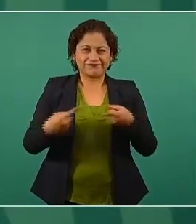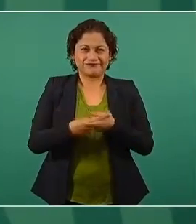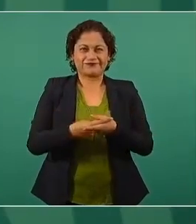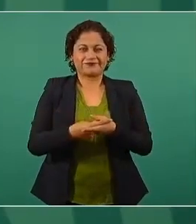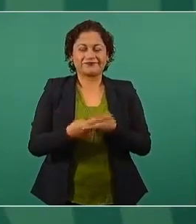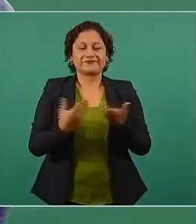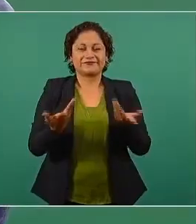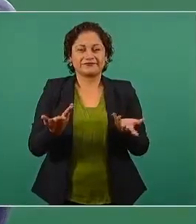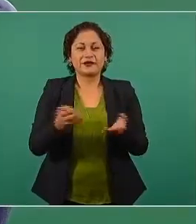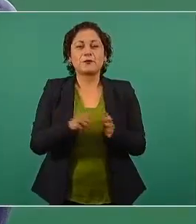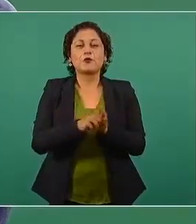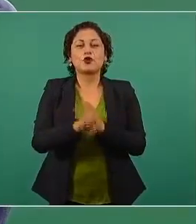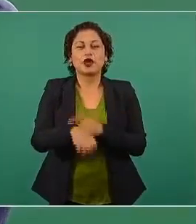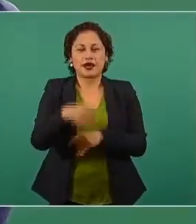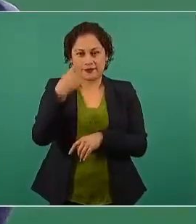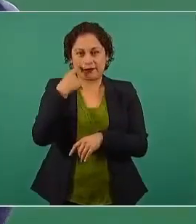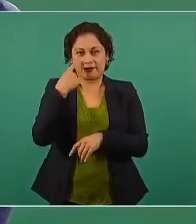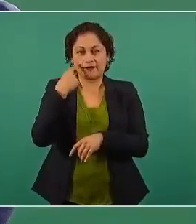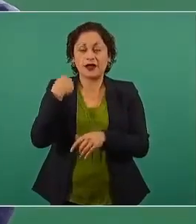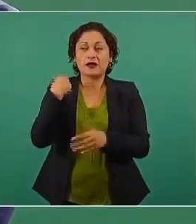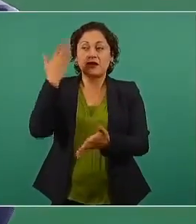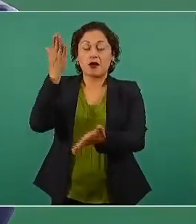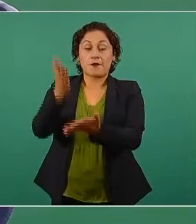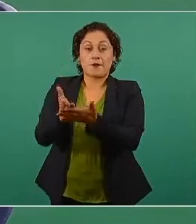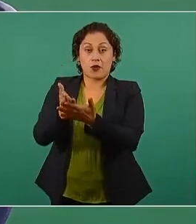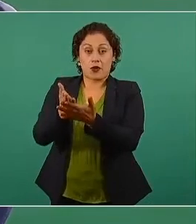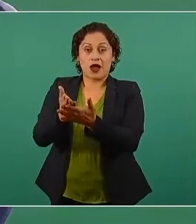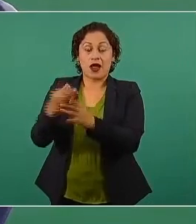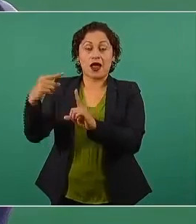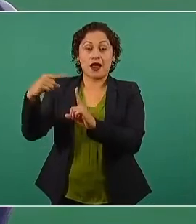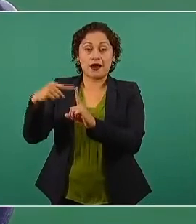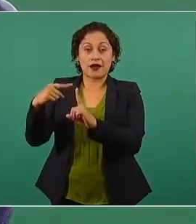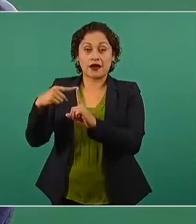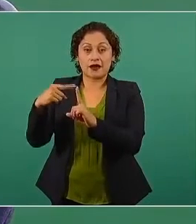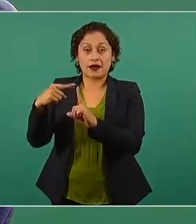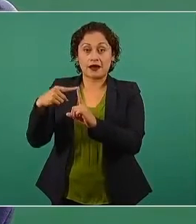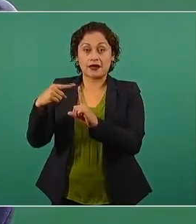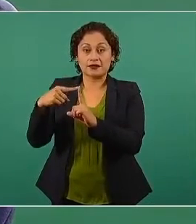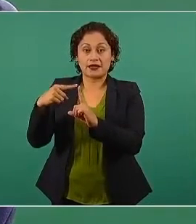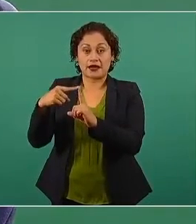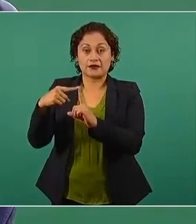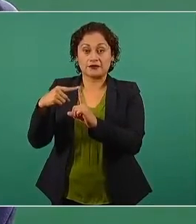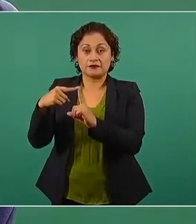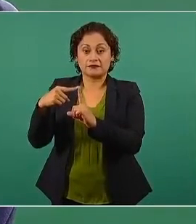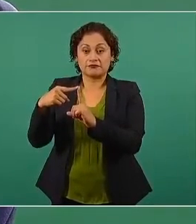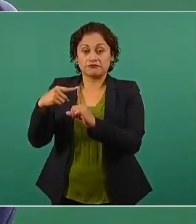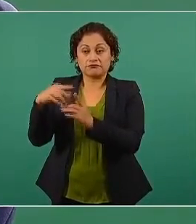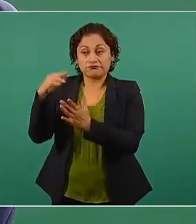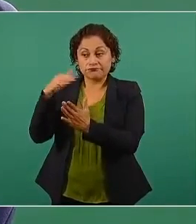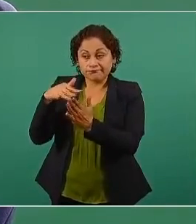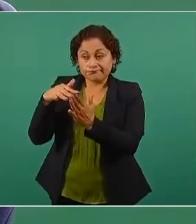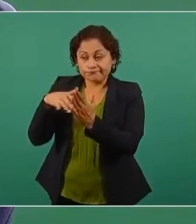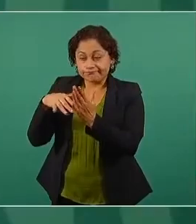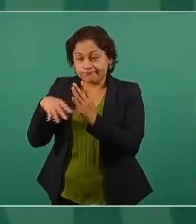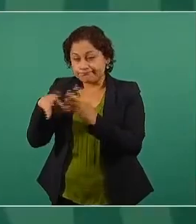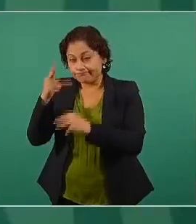Es como el que va a los templos o va a la iglesia y olvida los mandamientos.